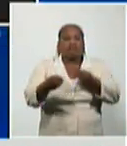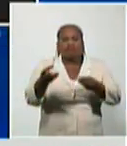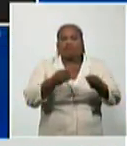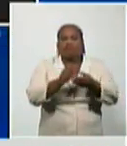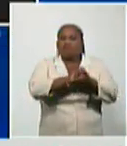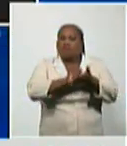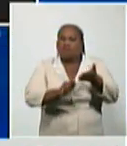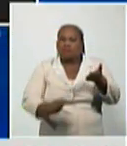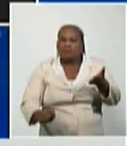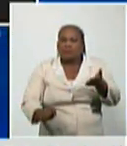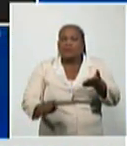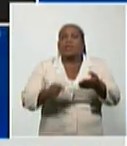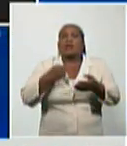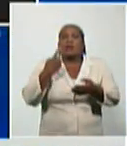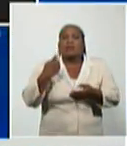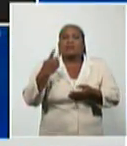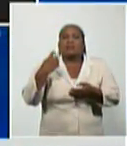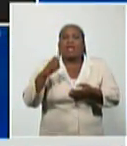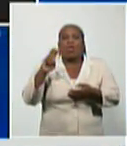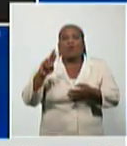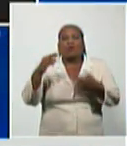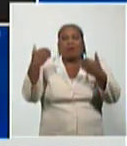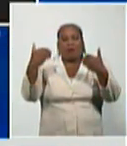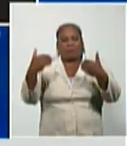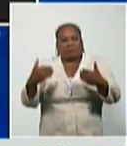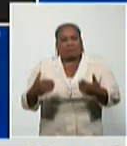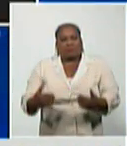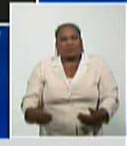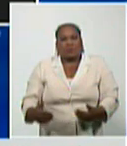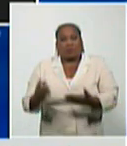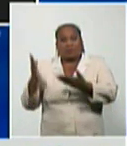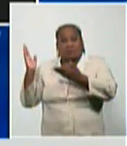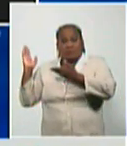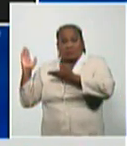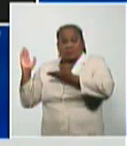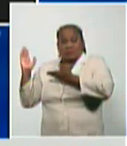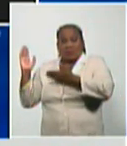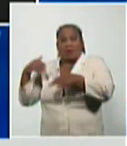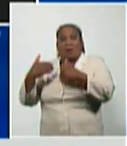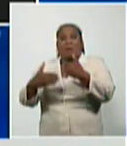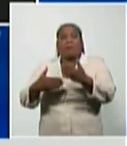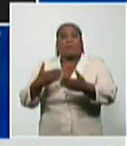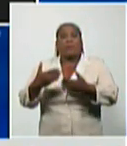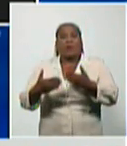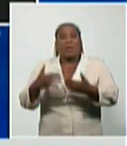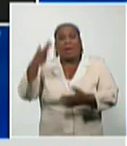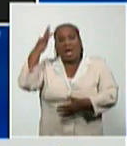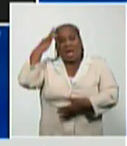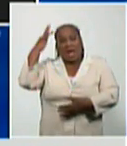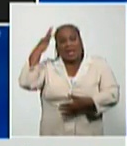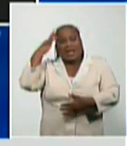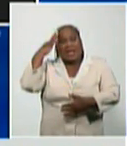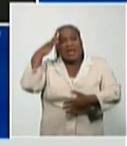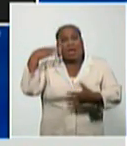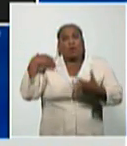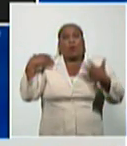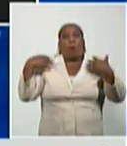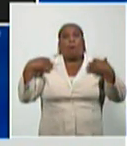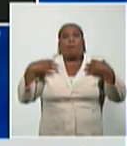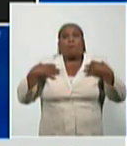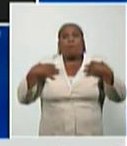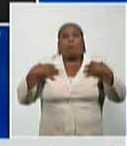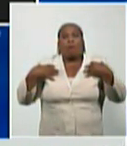de rehabilitación, pues de tipo neuromuscular el 32,9% del universo que se